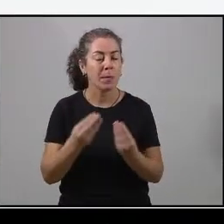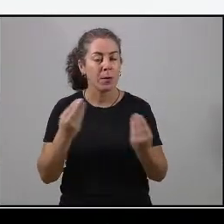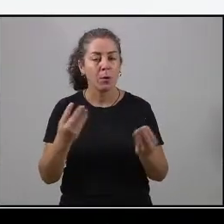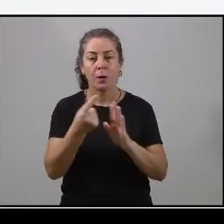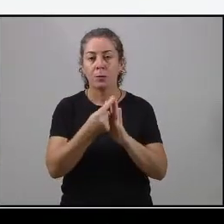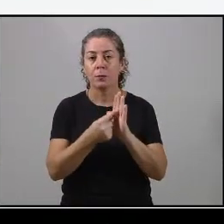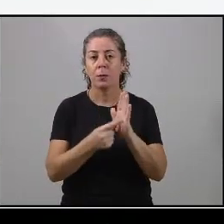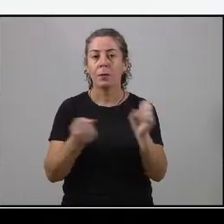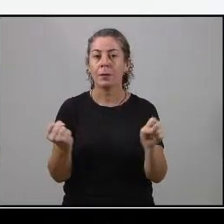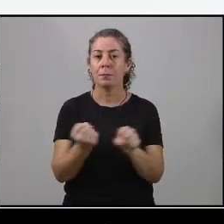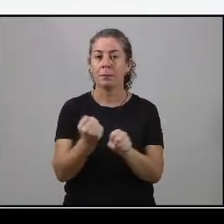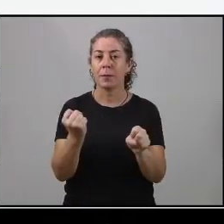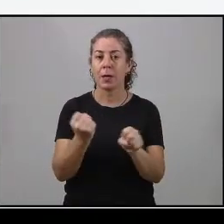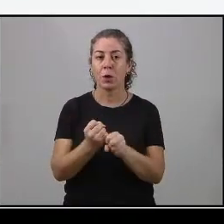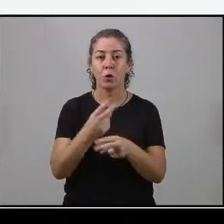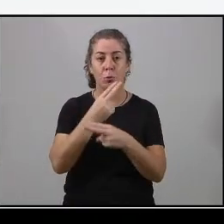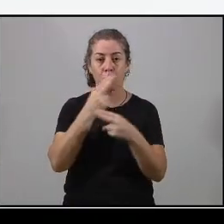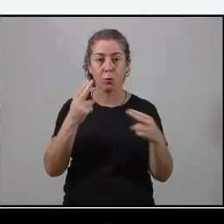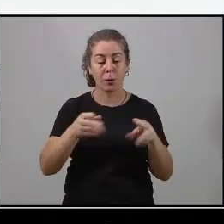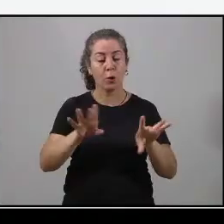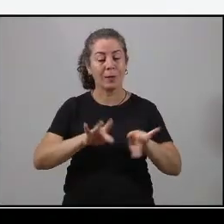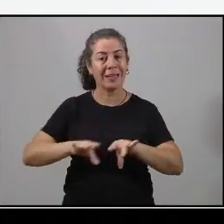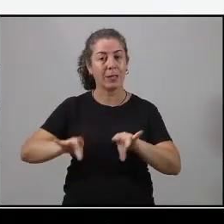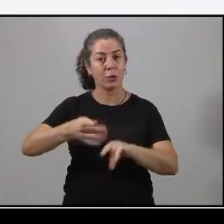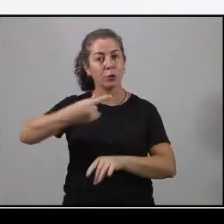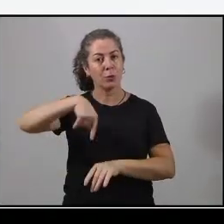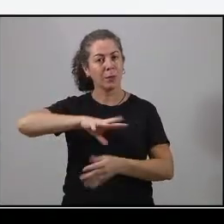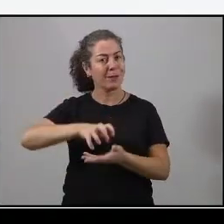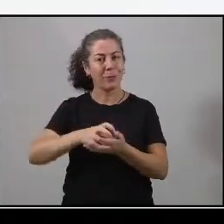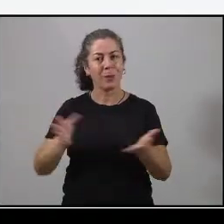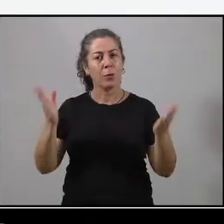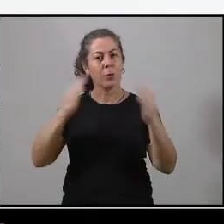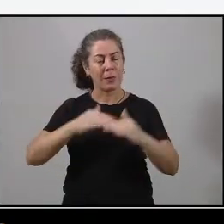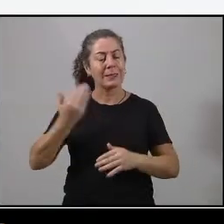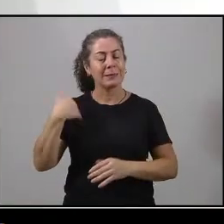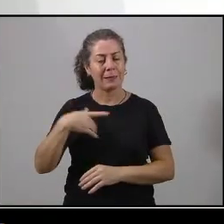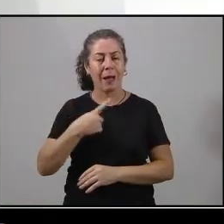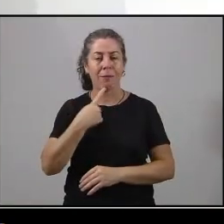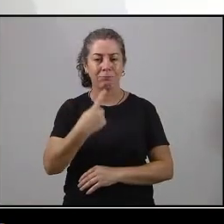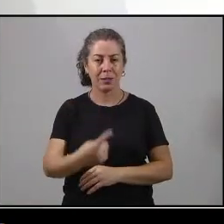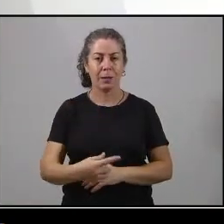de los empleados públicos de nuestra región. Lo avanzaremos en breve.